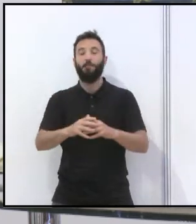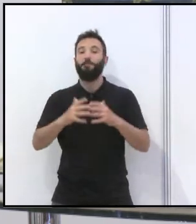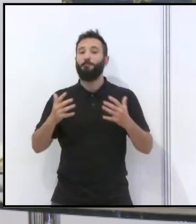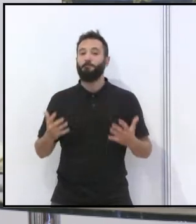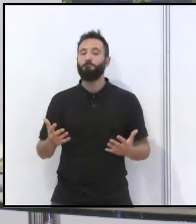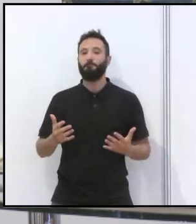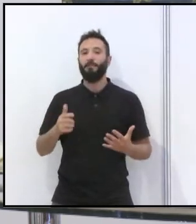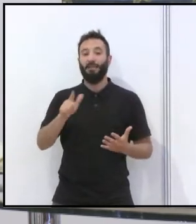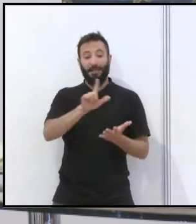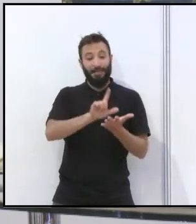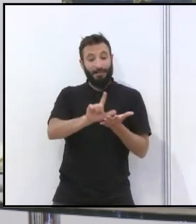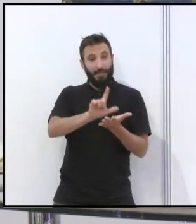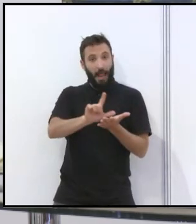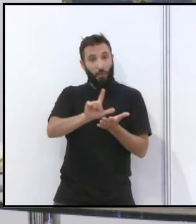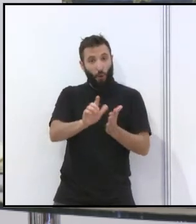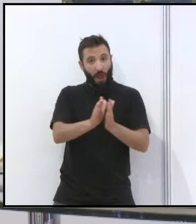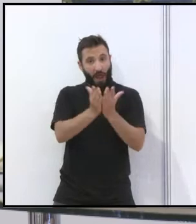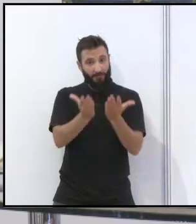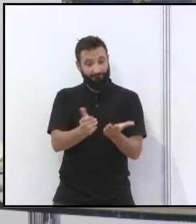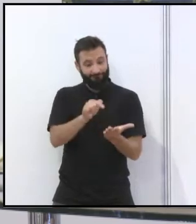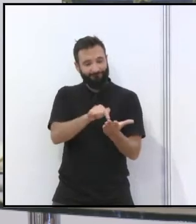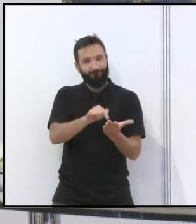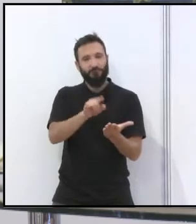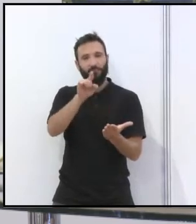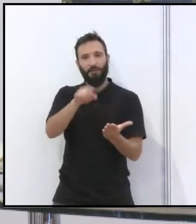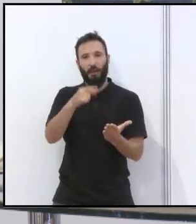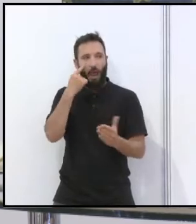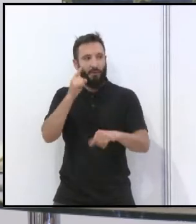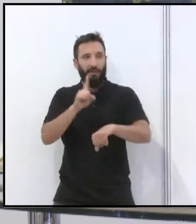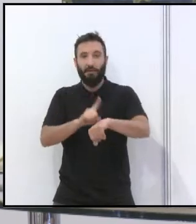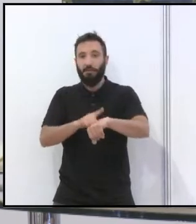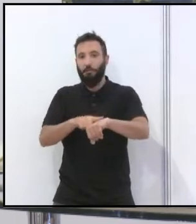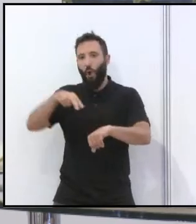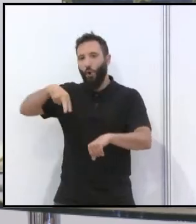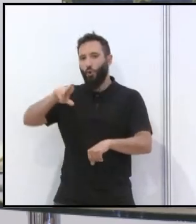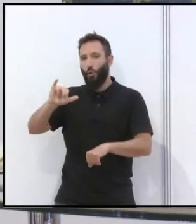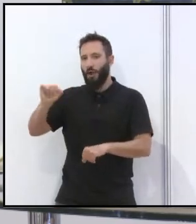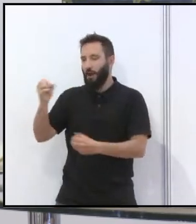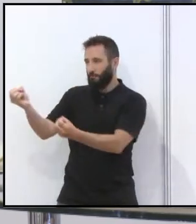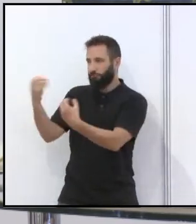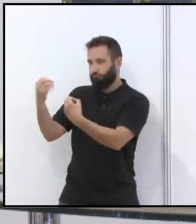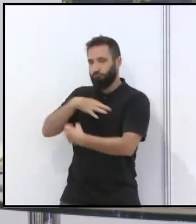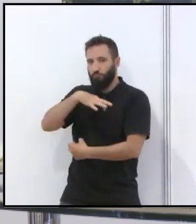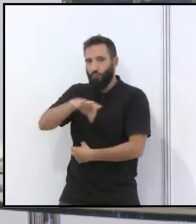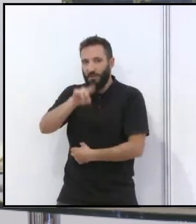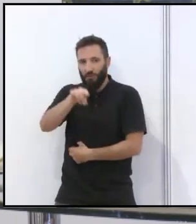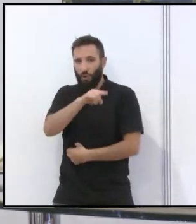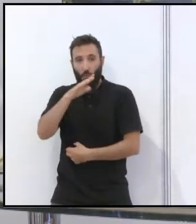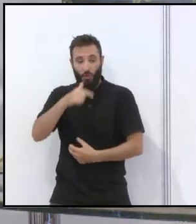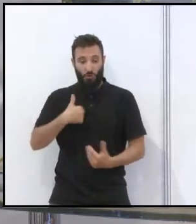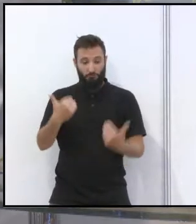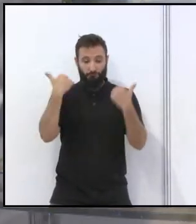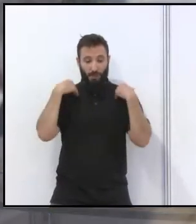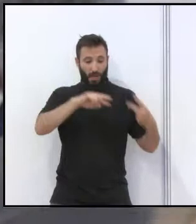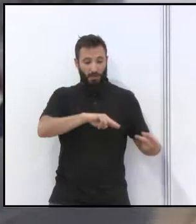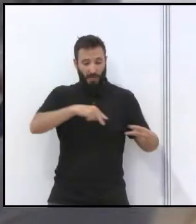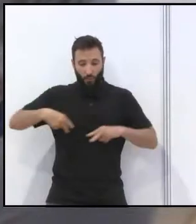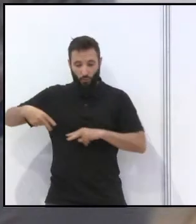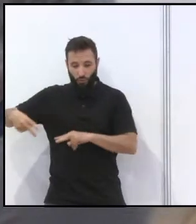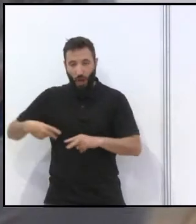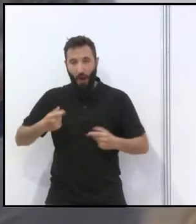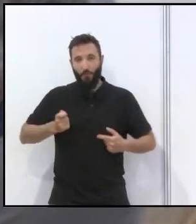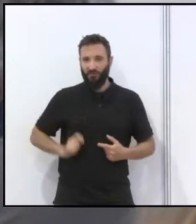La literatura es también, y si hay tiempo, ojalá que Nuria nos lo cuente, pero creo yo que no soy traductora, o por lo menos no traductora